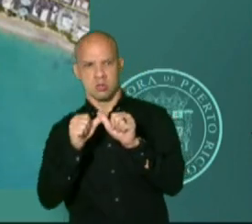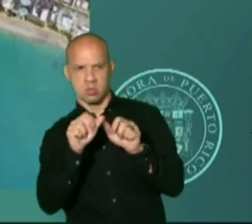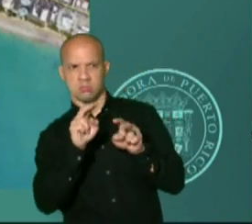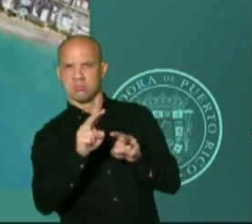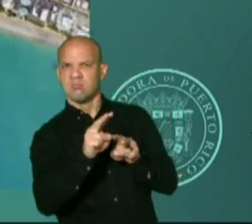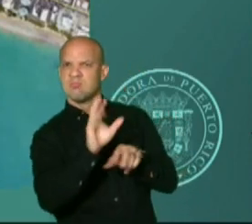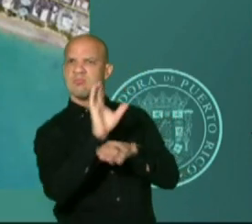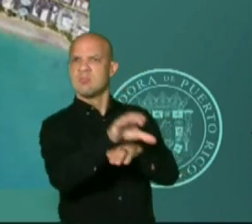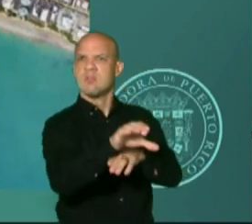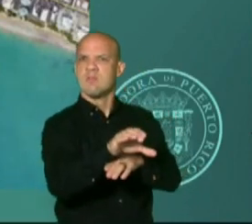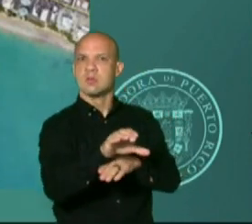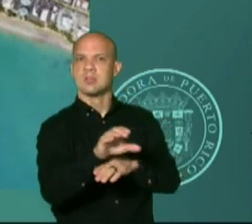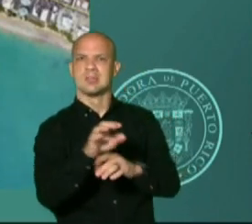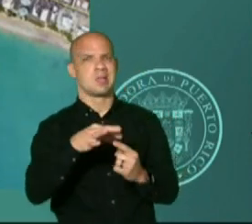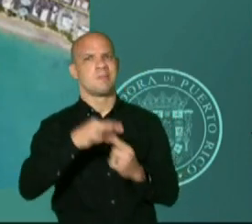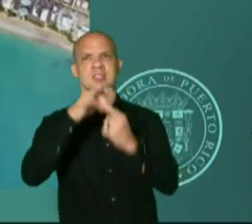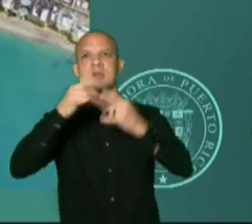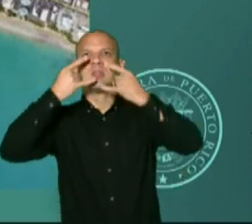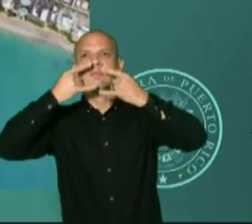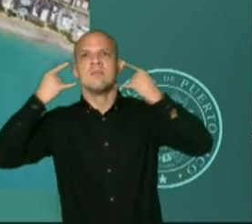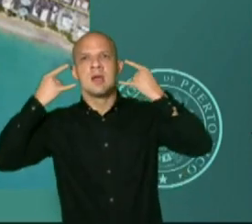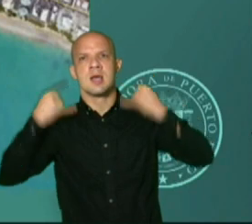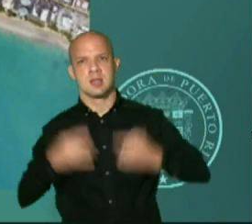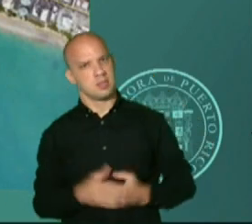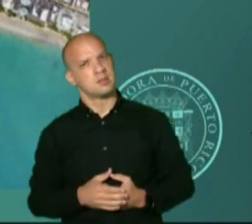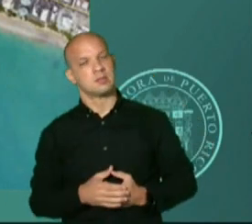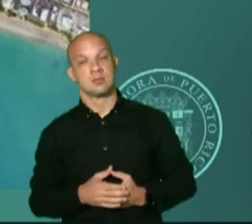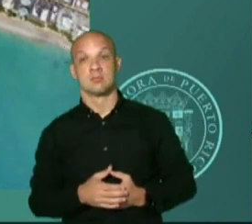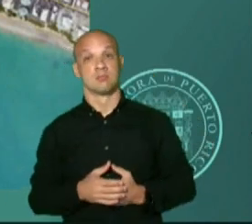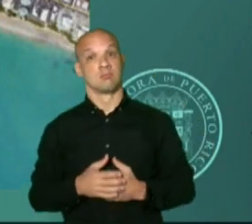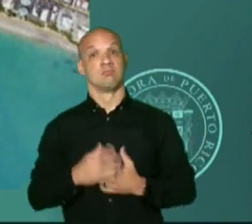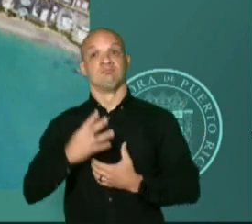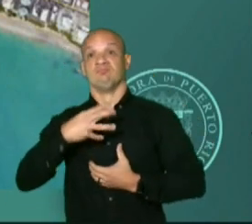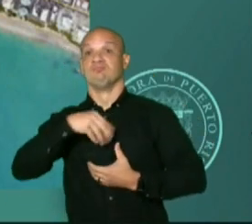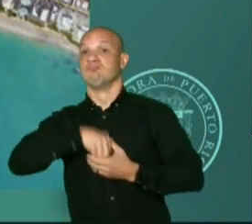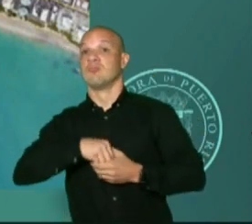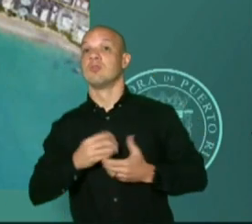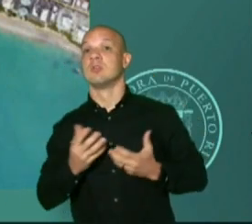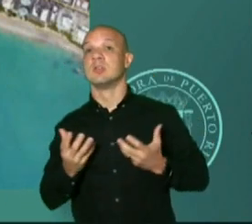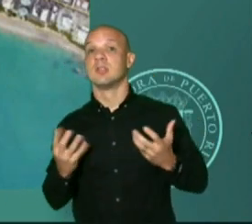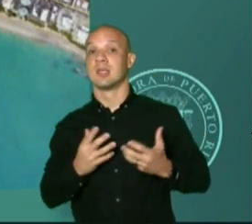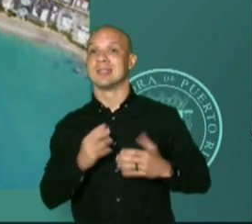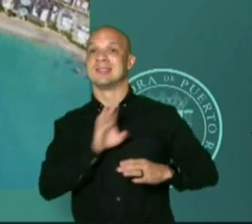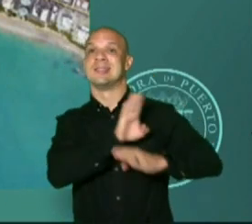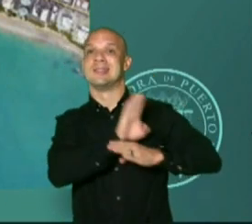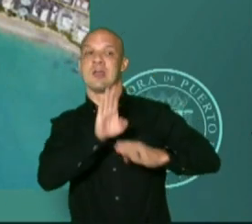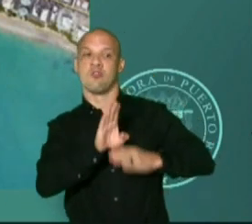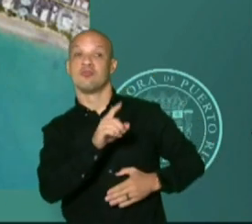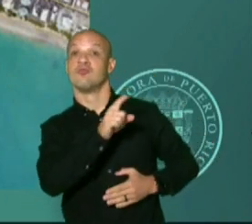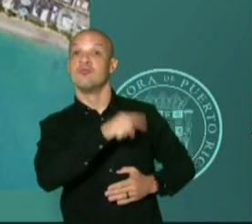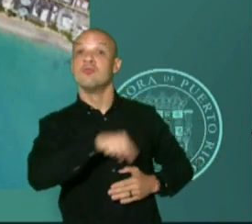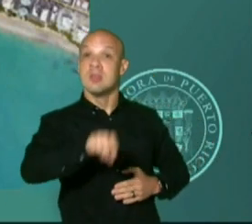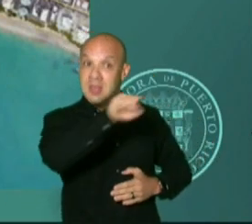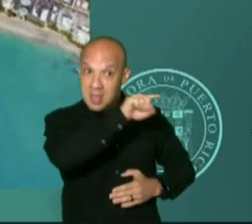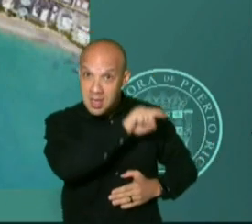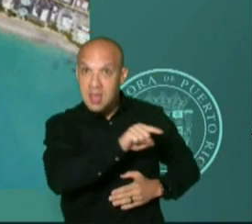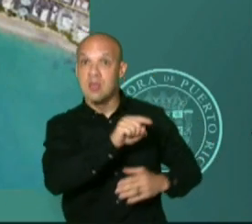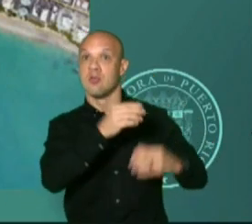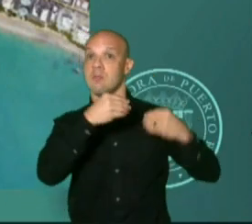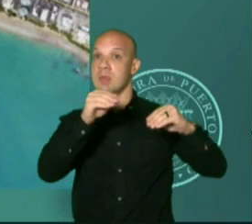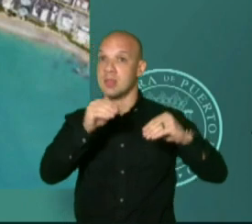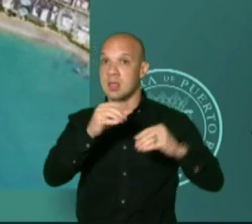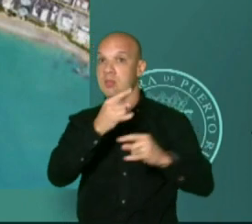particularmente al uso de la mascarilla, y también envuelve el cumplimiento por parte de los negocios en términos de